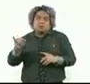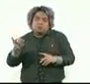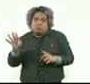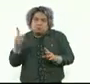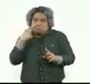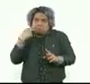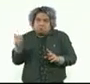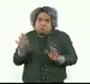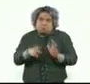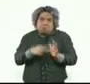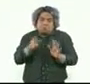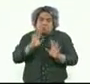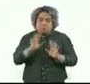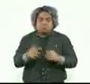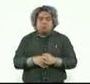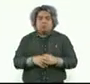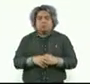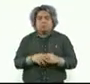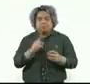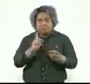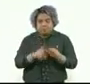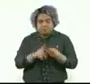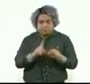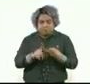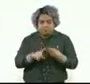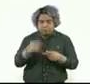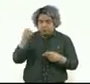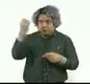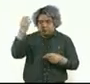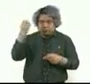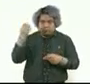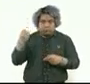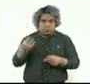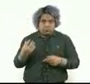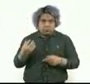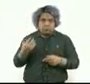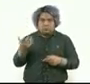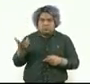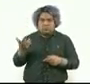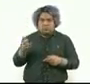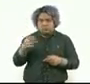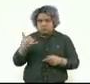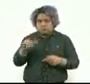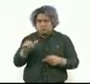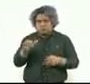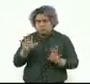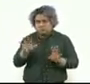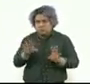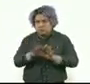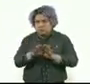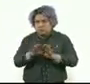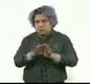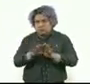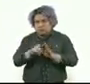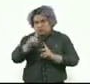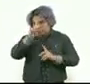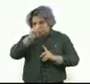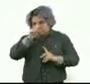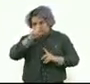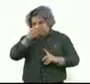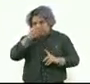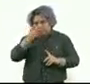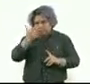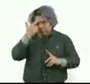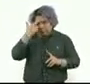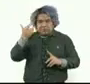convenio. Gracias. Y en el tema del semáforo, ¿ya les han compartido si ya están tomando en cuenta las sugerencias que les habían hecho